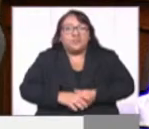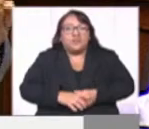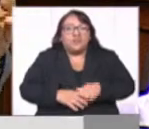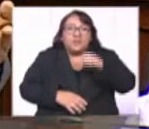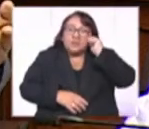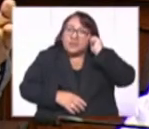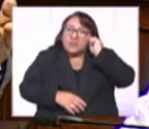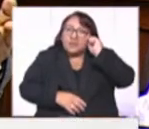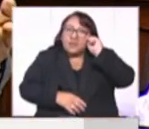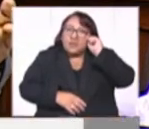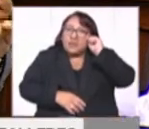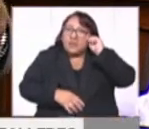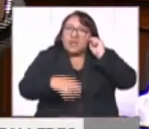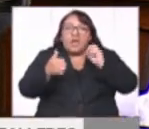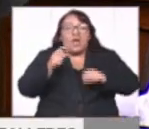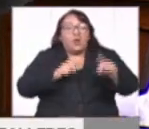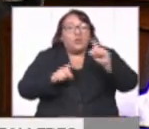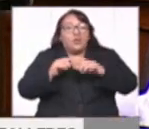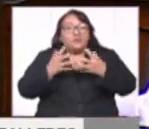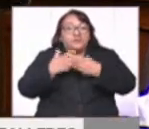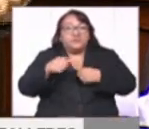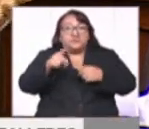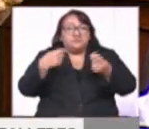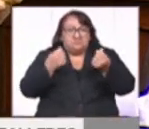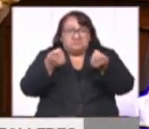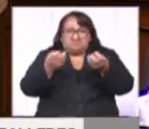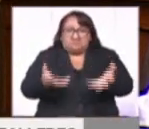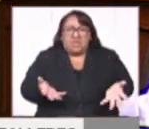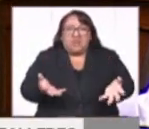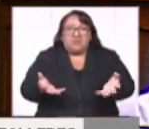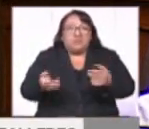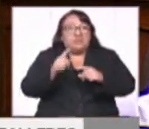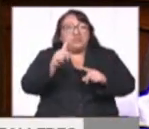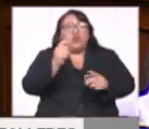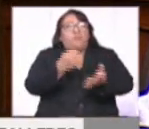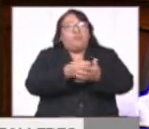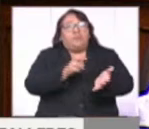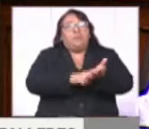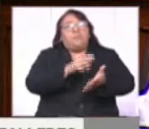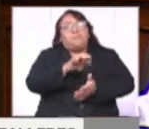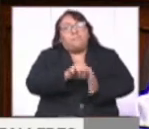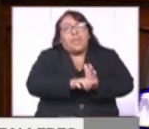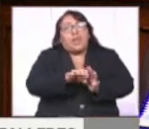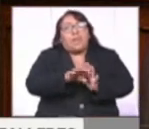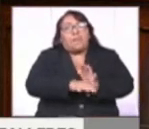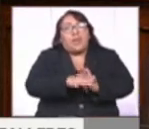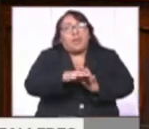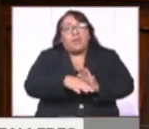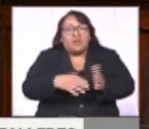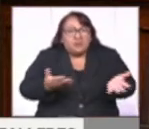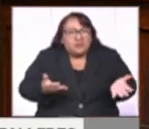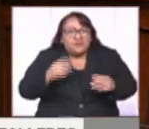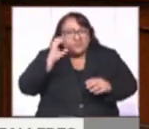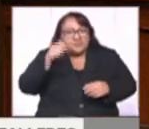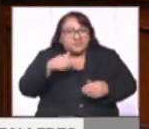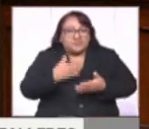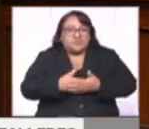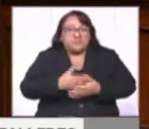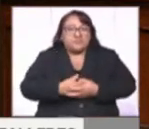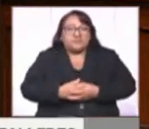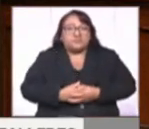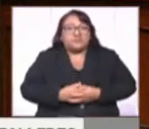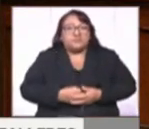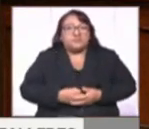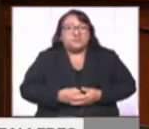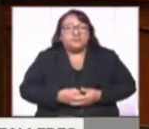más tienen, aquellos grandes empresarios. Por ello, presidente, yo creo que esta propuesta